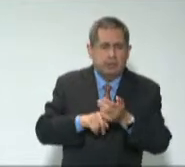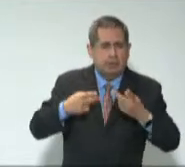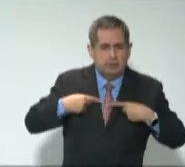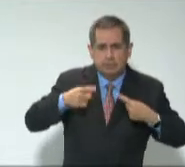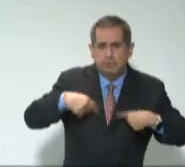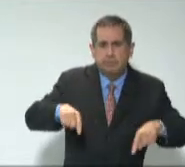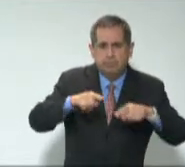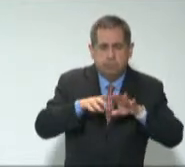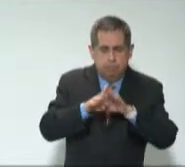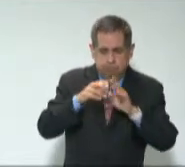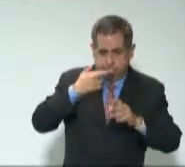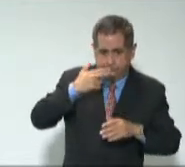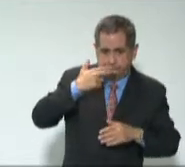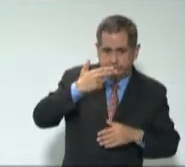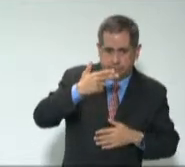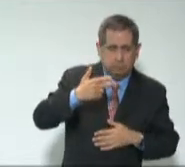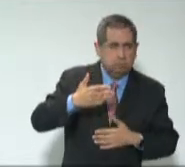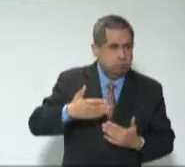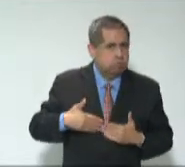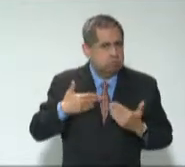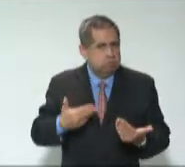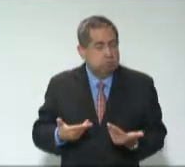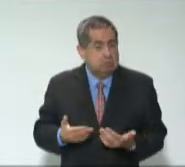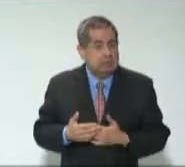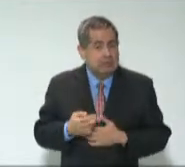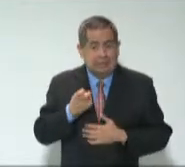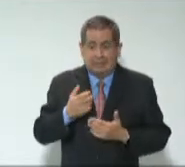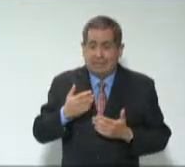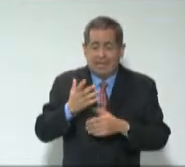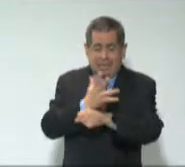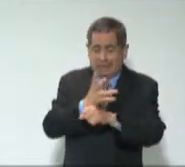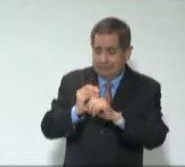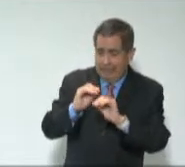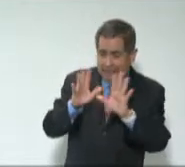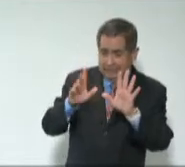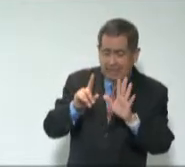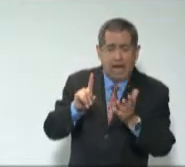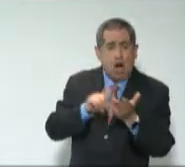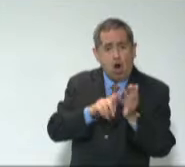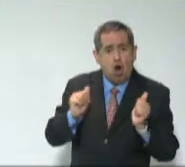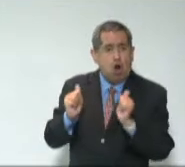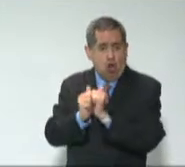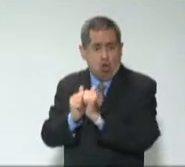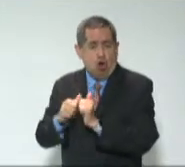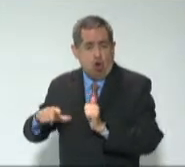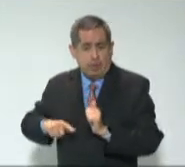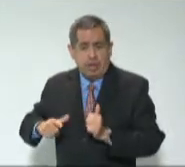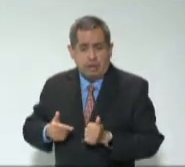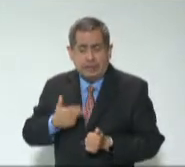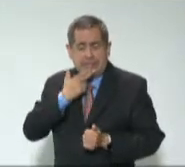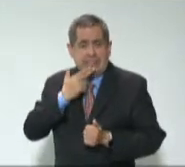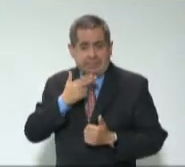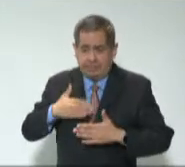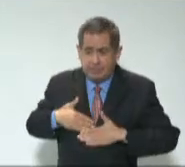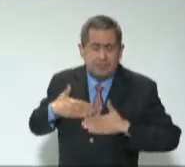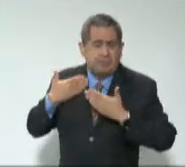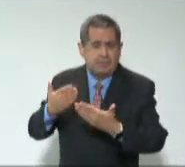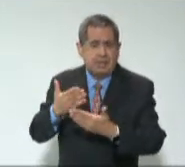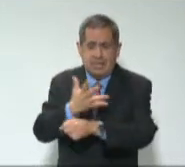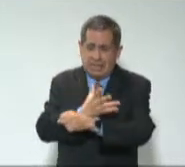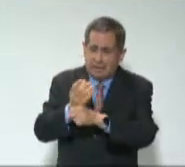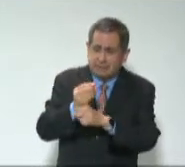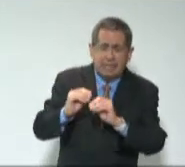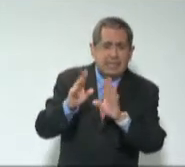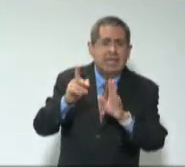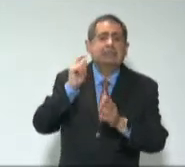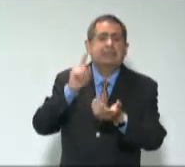y y mejora la confianza la transparencia es un debe ser un Aliado del gobierno porque la transparencia es un sinónimo